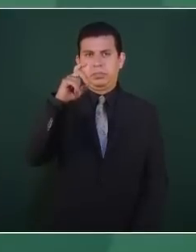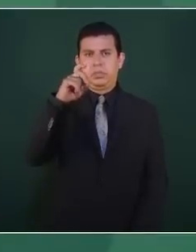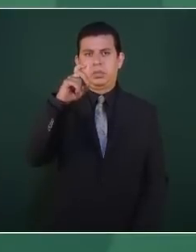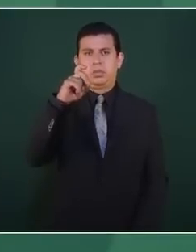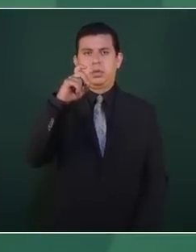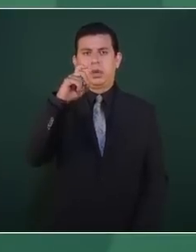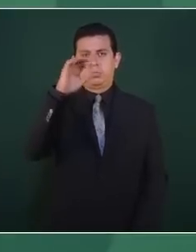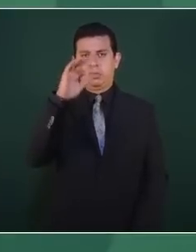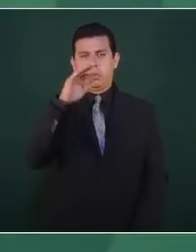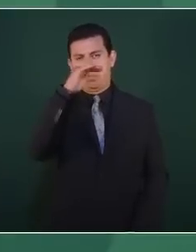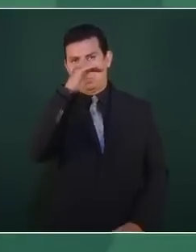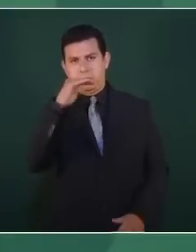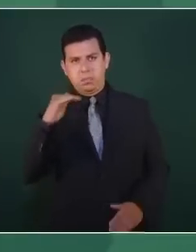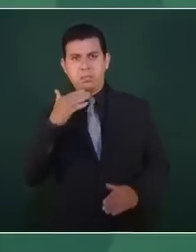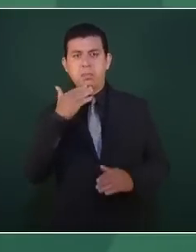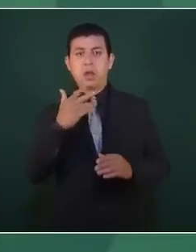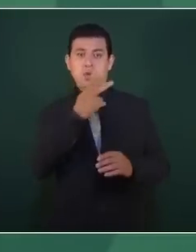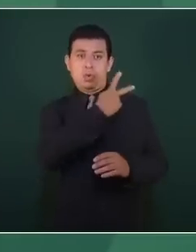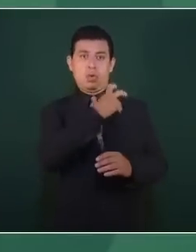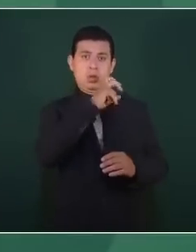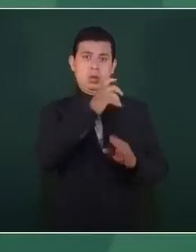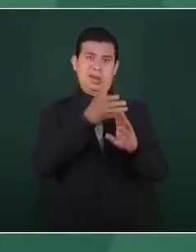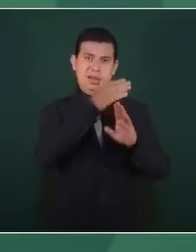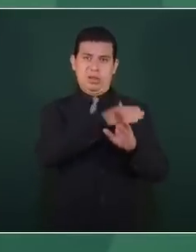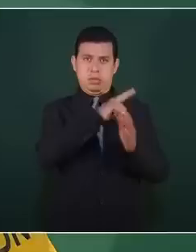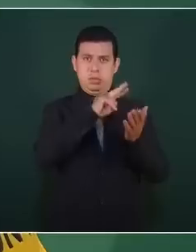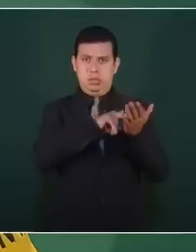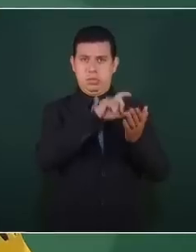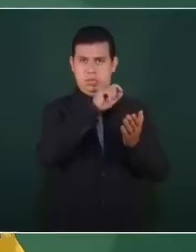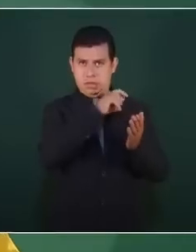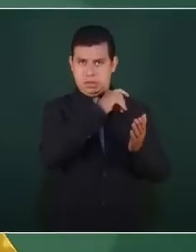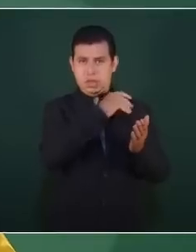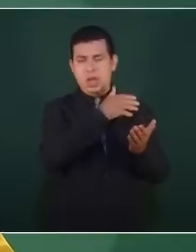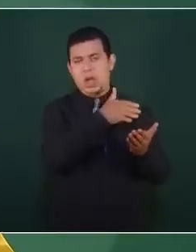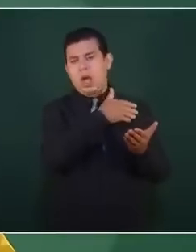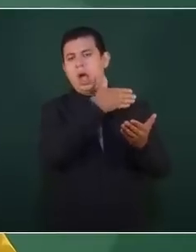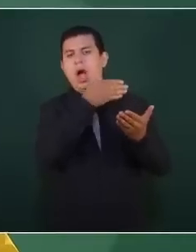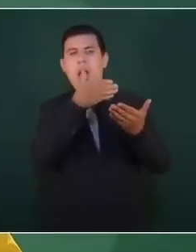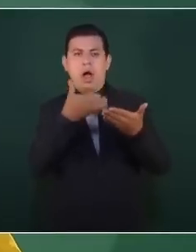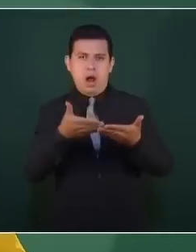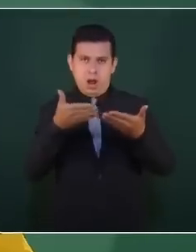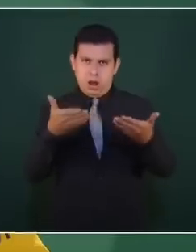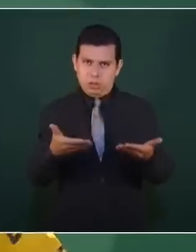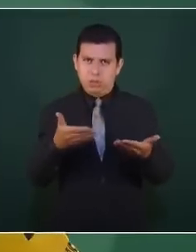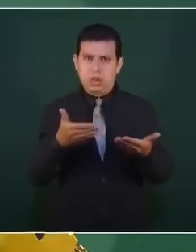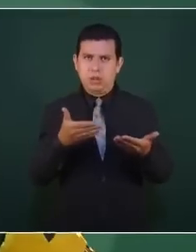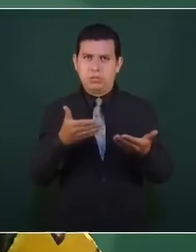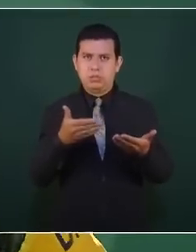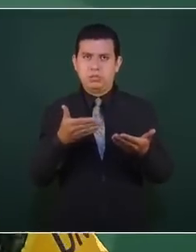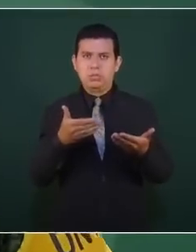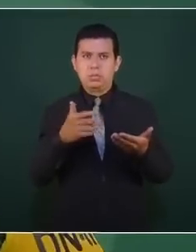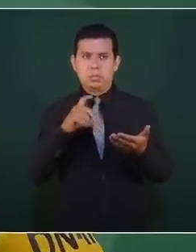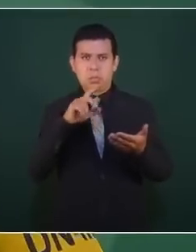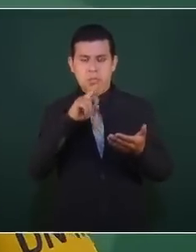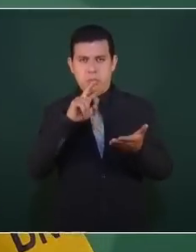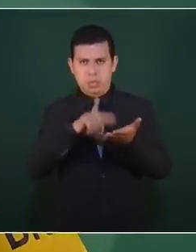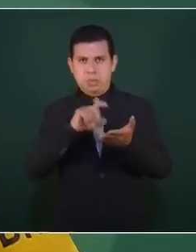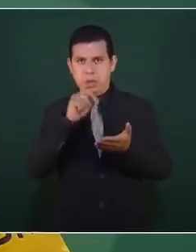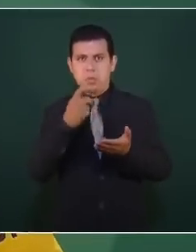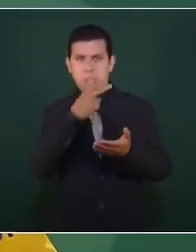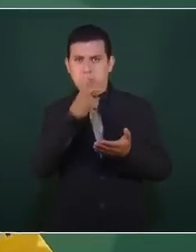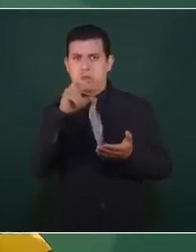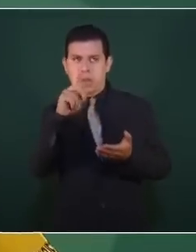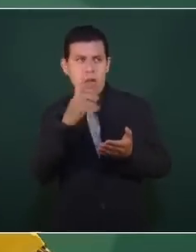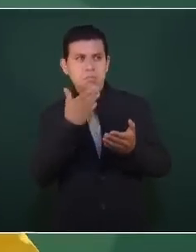julio, con 230 eventos delictivos de esta naturaleza en el 2021. Y el total